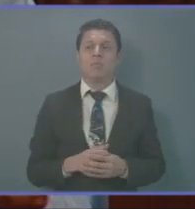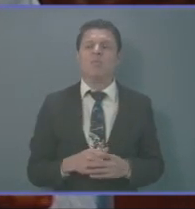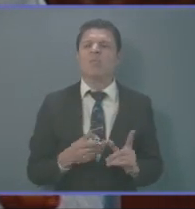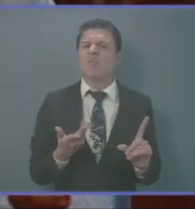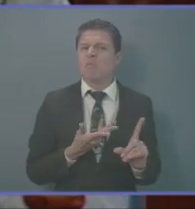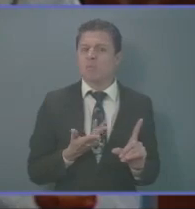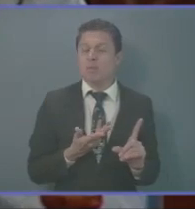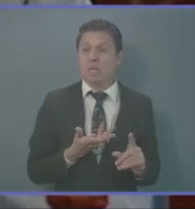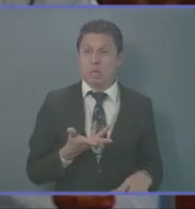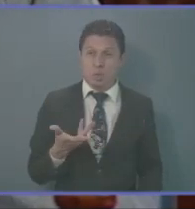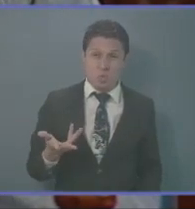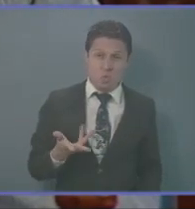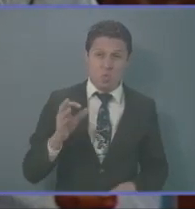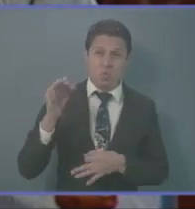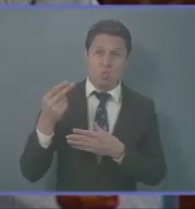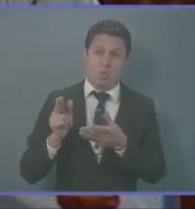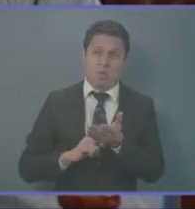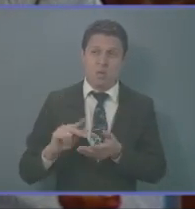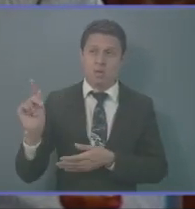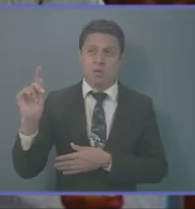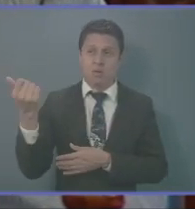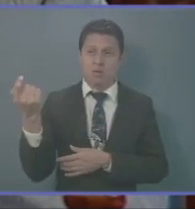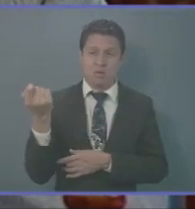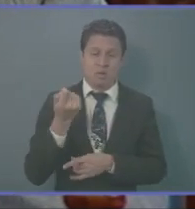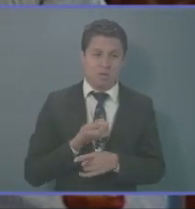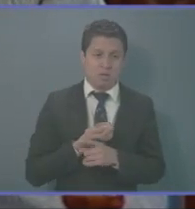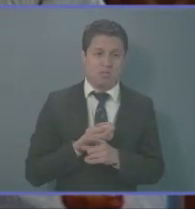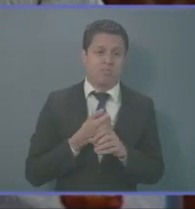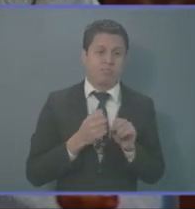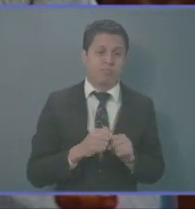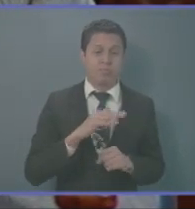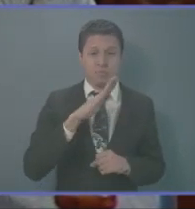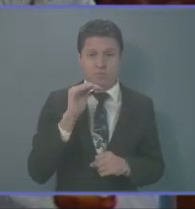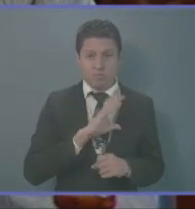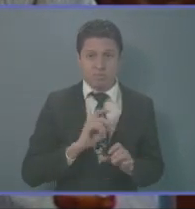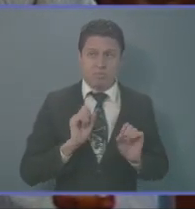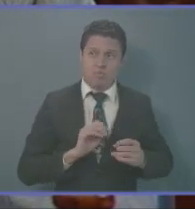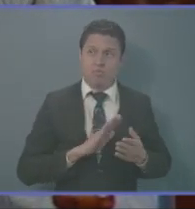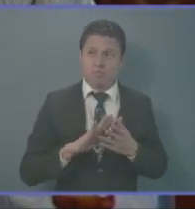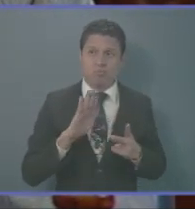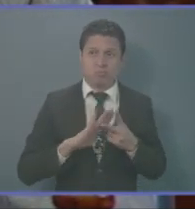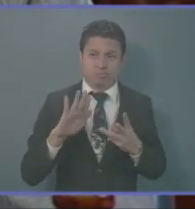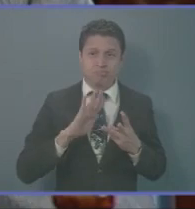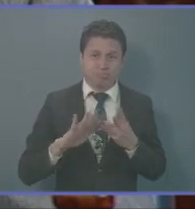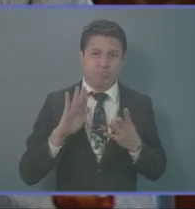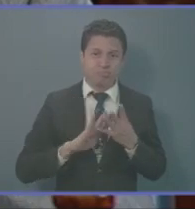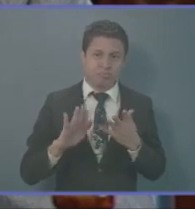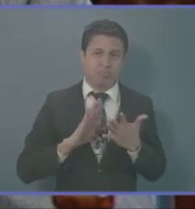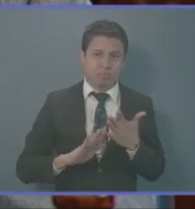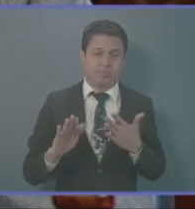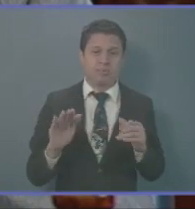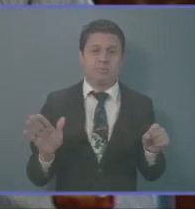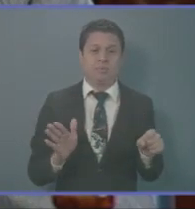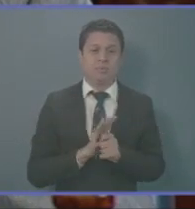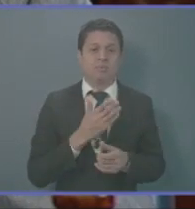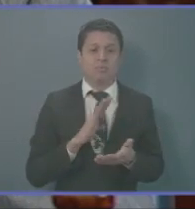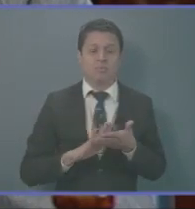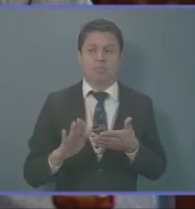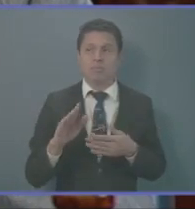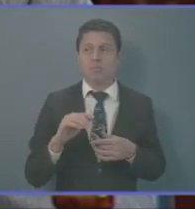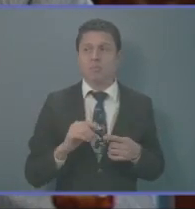del 100% de las cuotas aportadas por nuestro país a dicho organismo por un monto